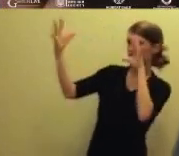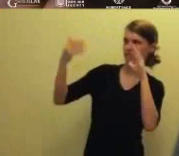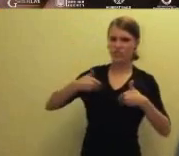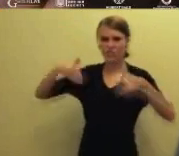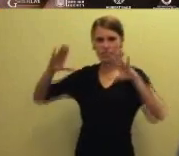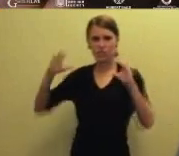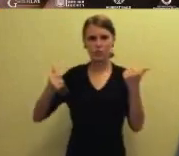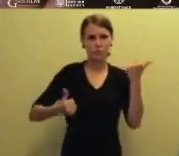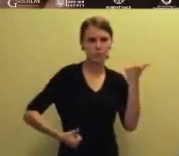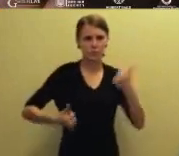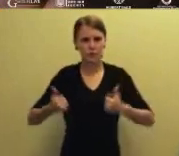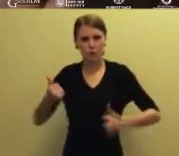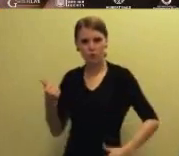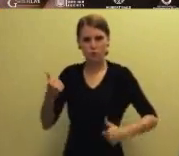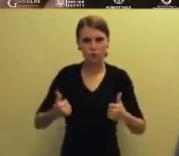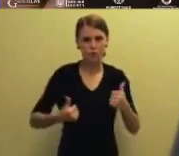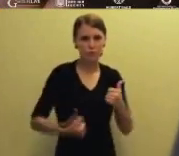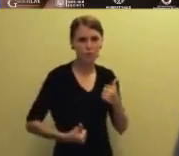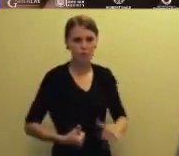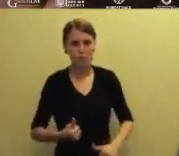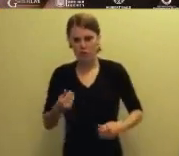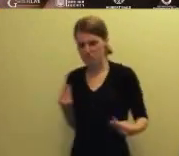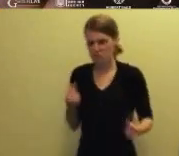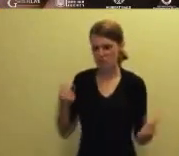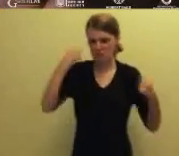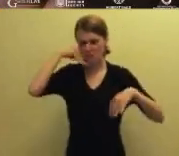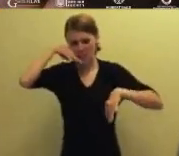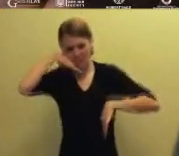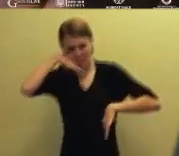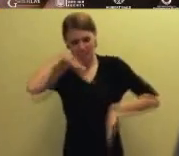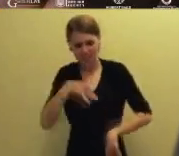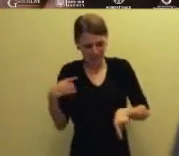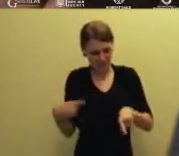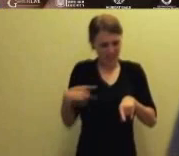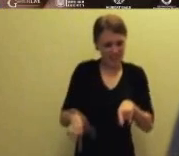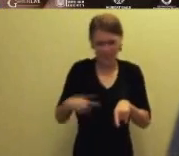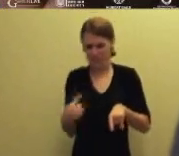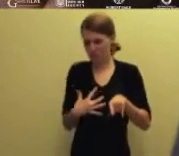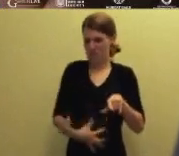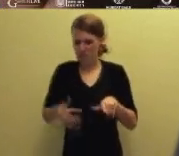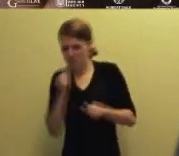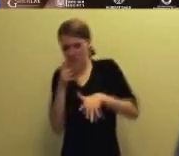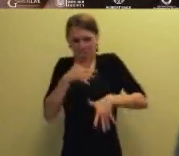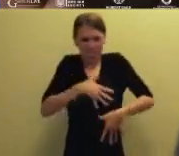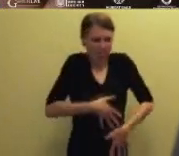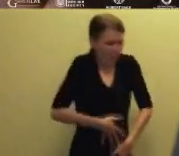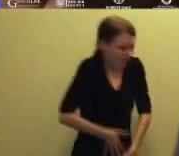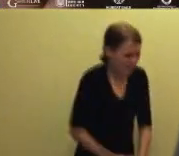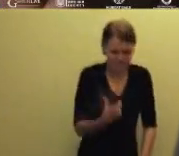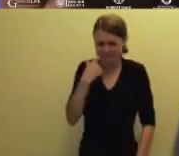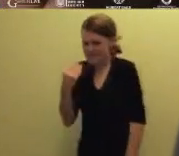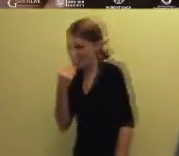películas que ya sabéis a muchos es no obliga para pastas y bueno show de intelectuales entendido de cine pues les gusta etiquetar